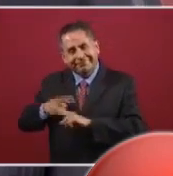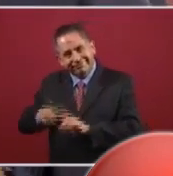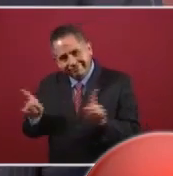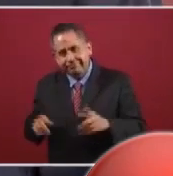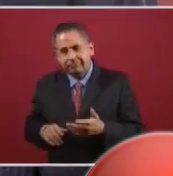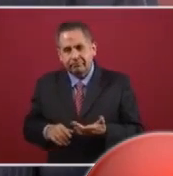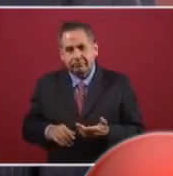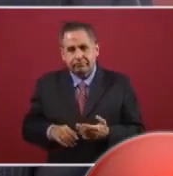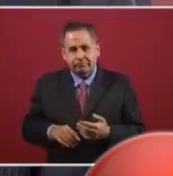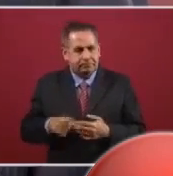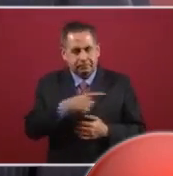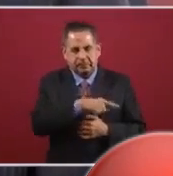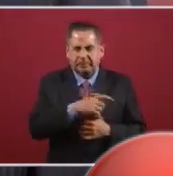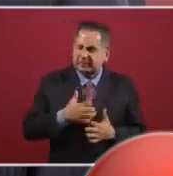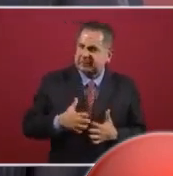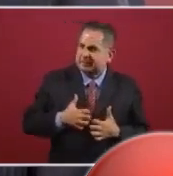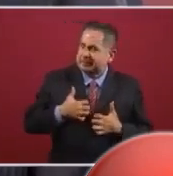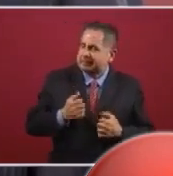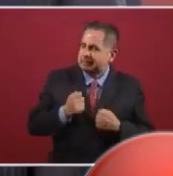O sea, eso los…